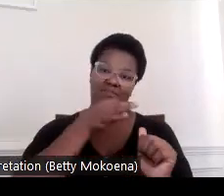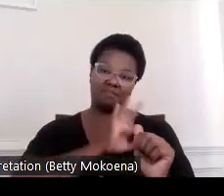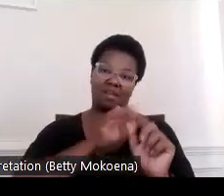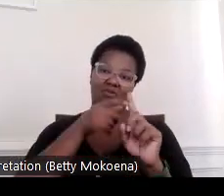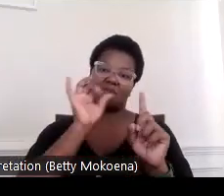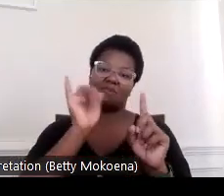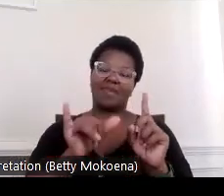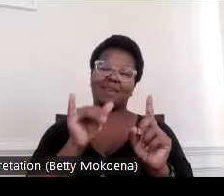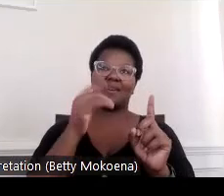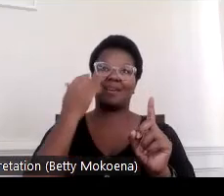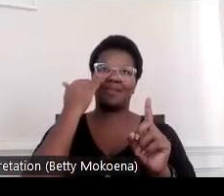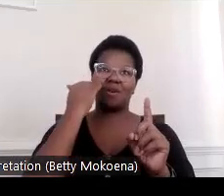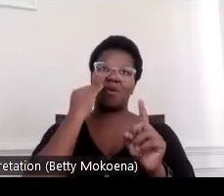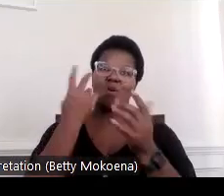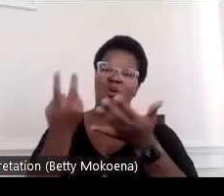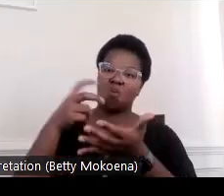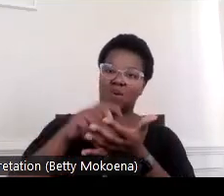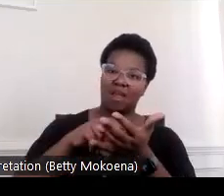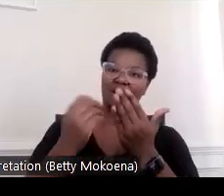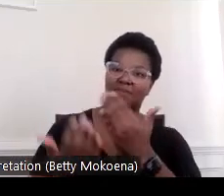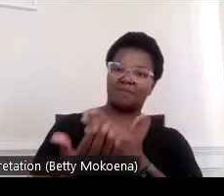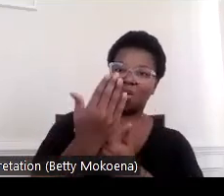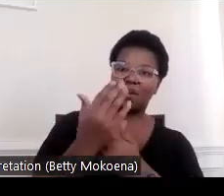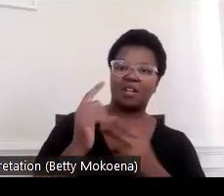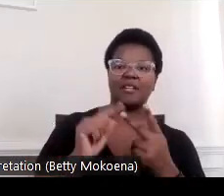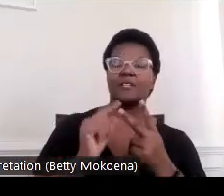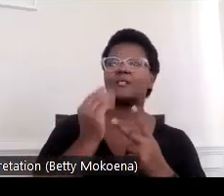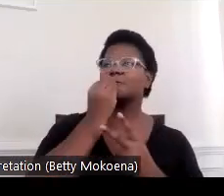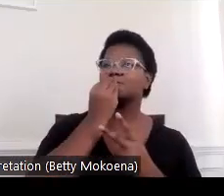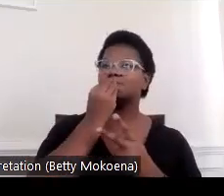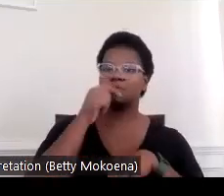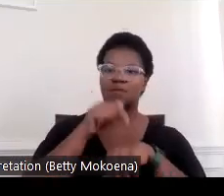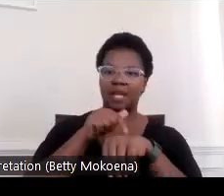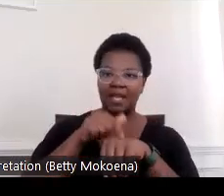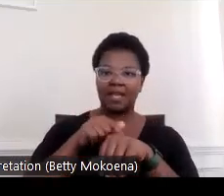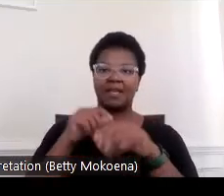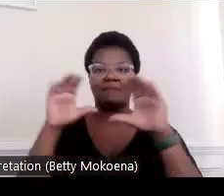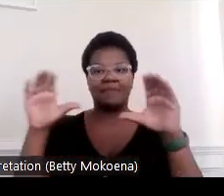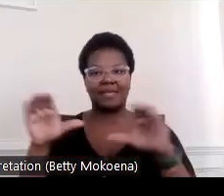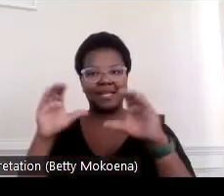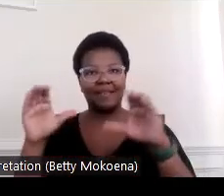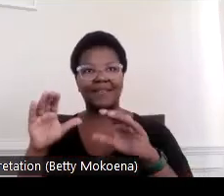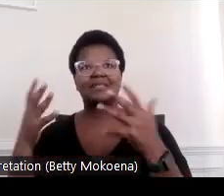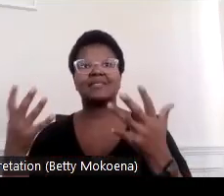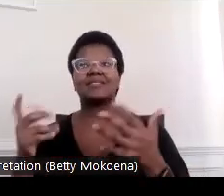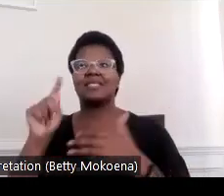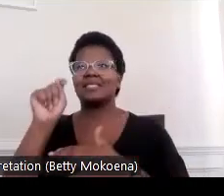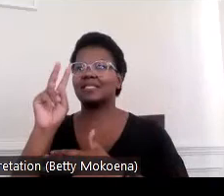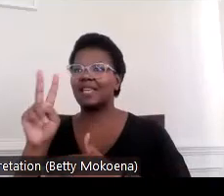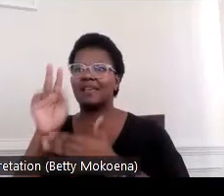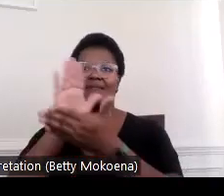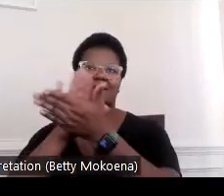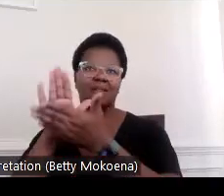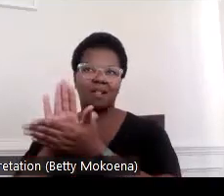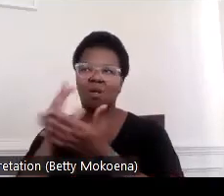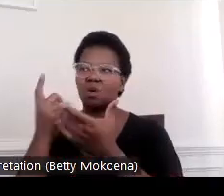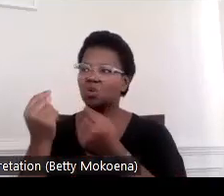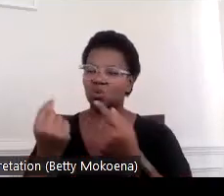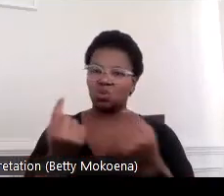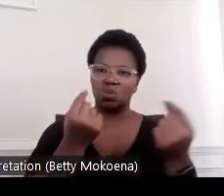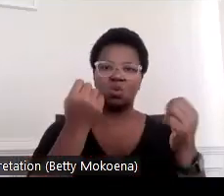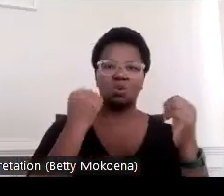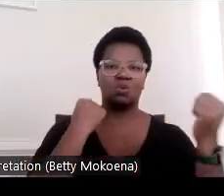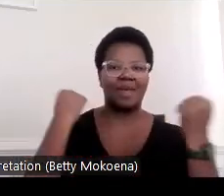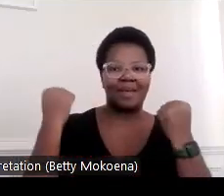bueno la mayor parte de nosotros a veces nos gusta saber Verdad que ahora me va a levantar Qué actividades tal vez